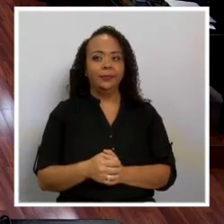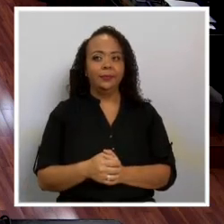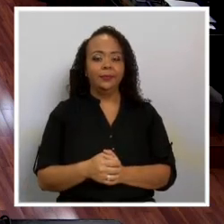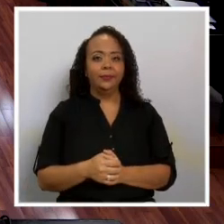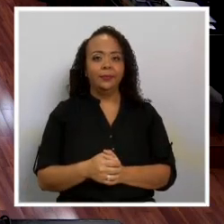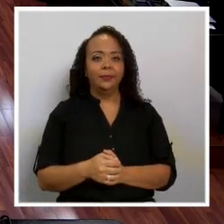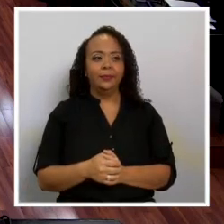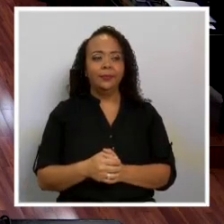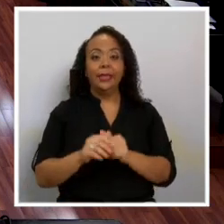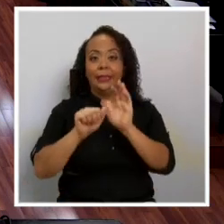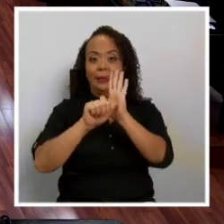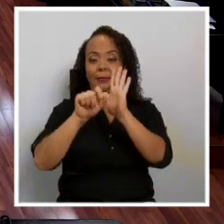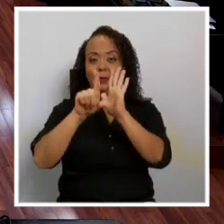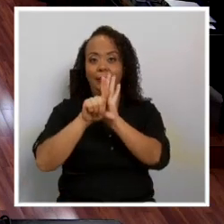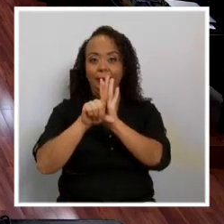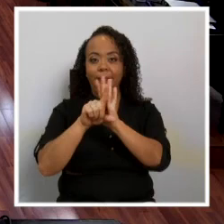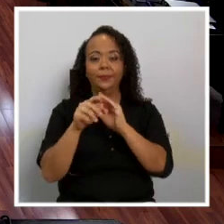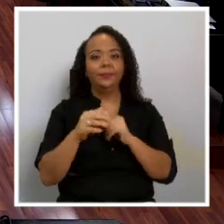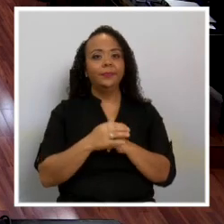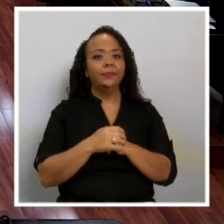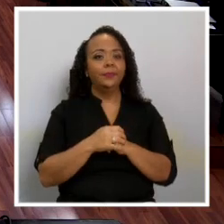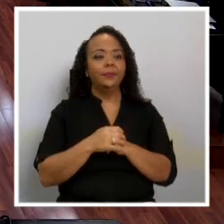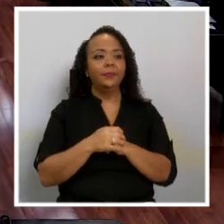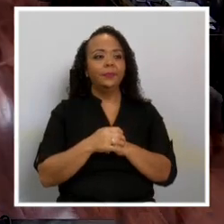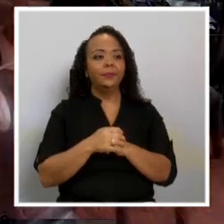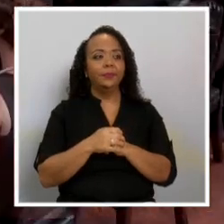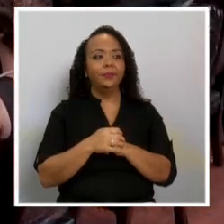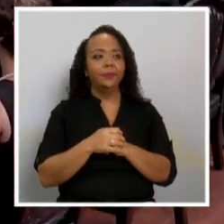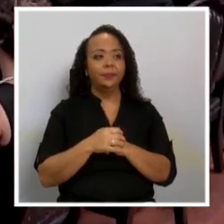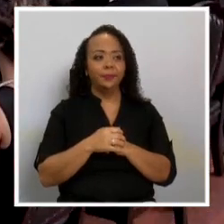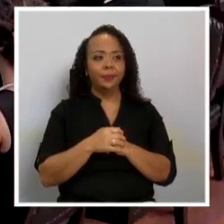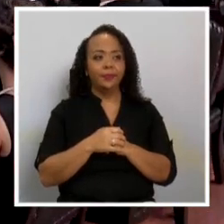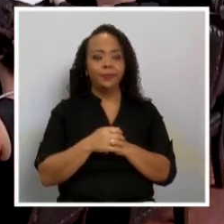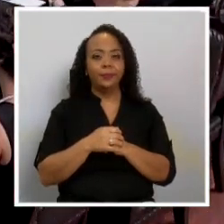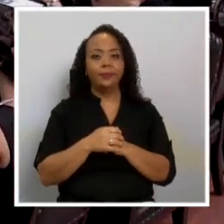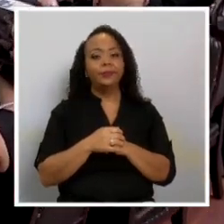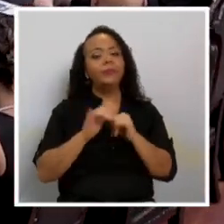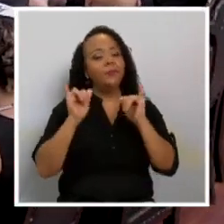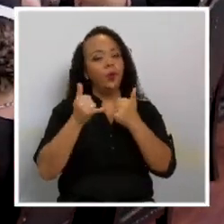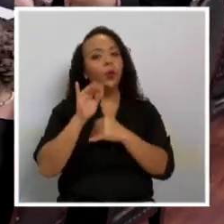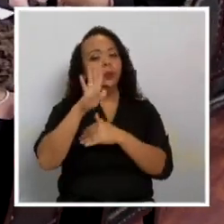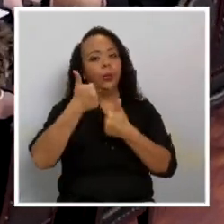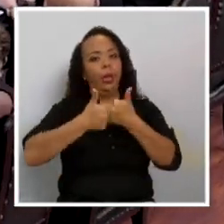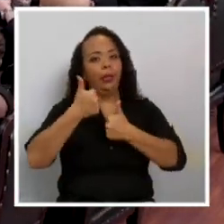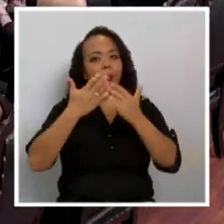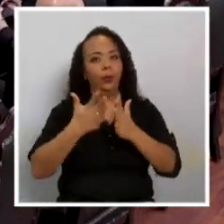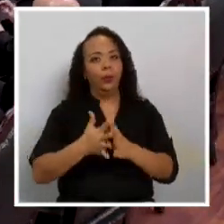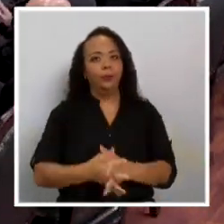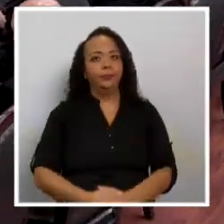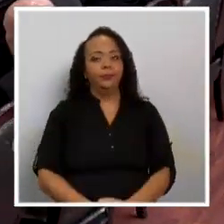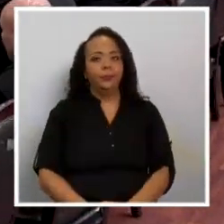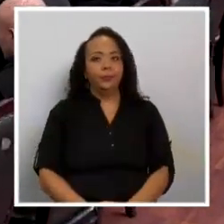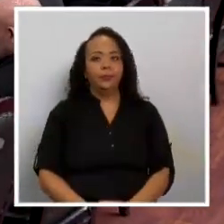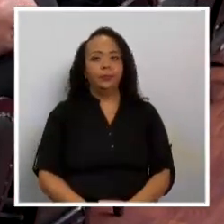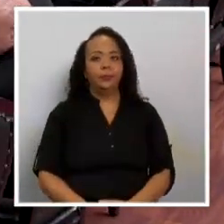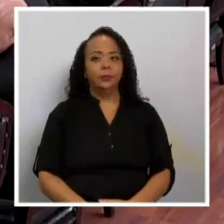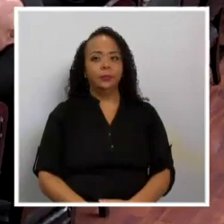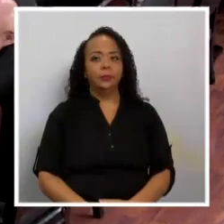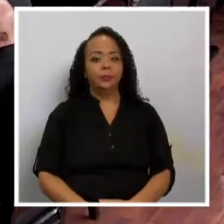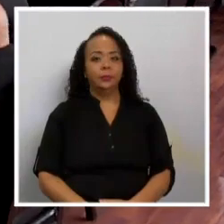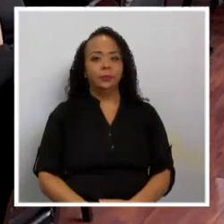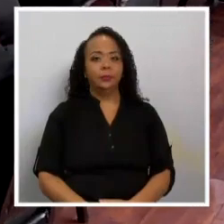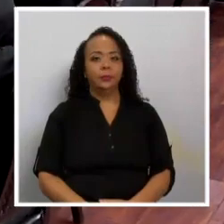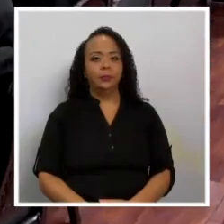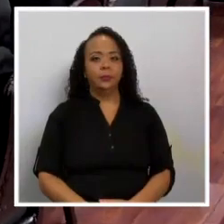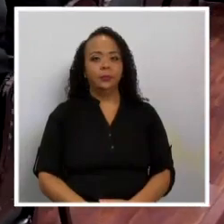la Asamblea Legislativa, está en juego su candidatura, creo. Está en juego su candidatura. Don Alejandro